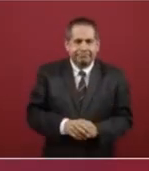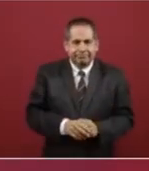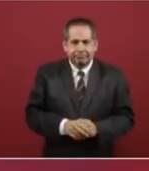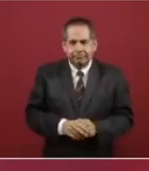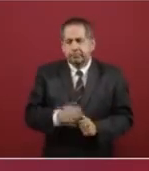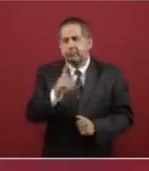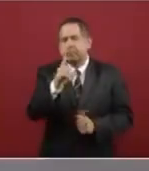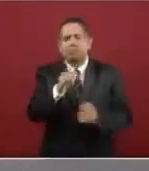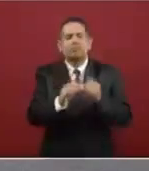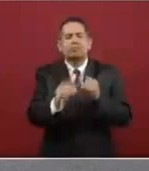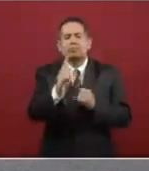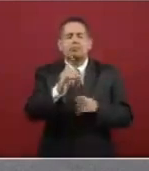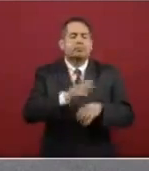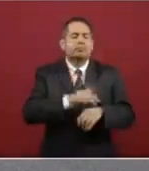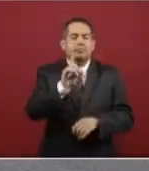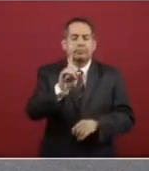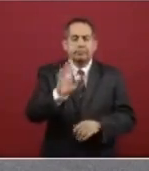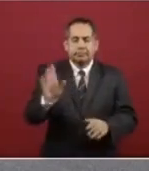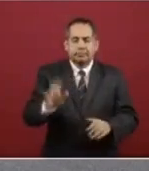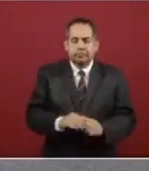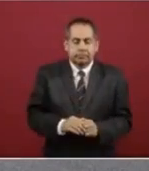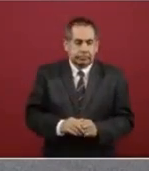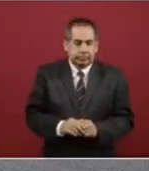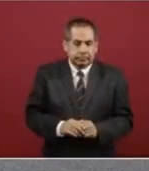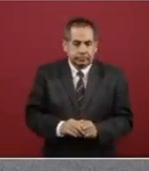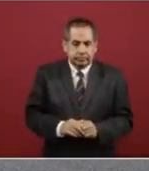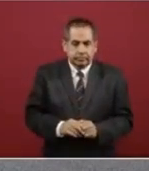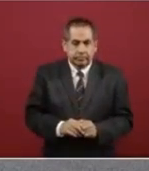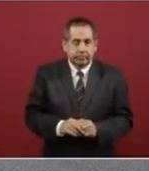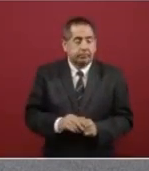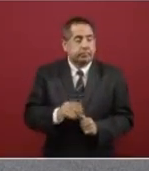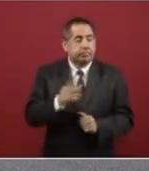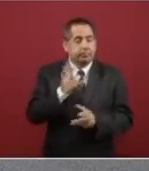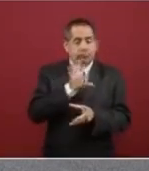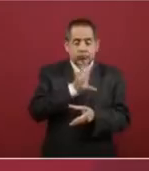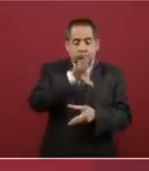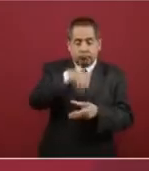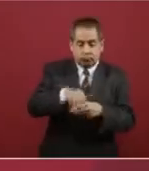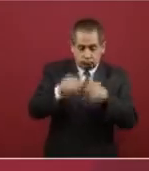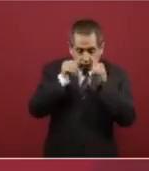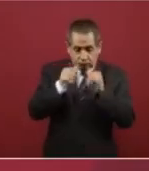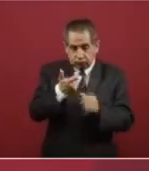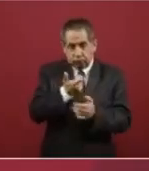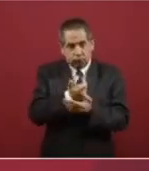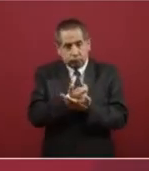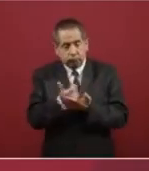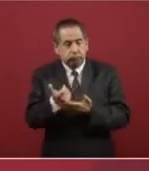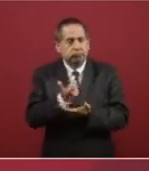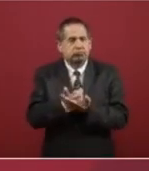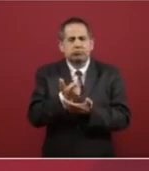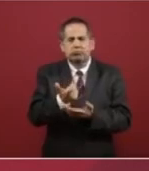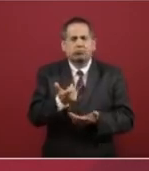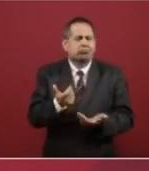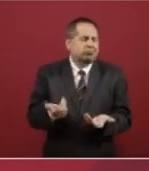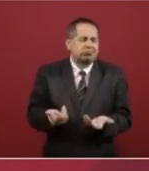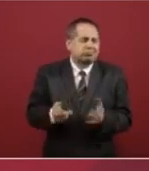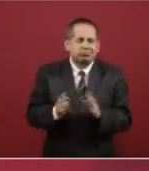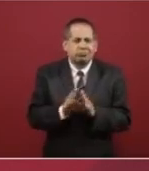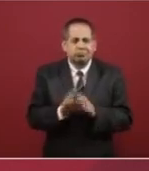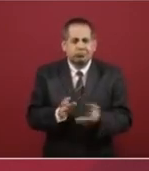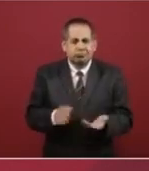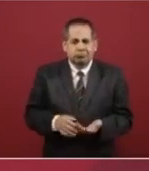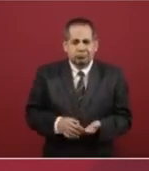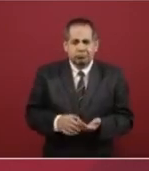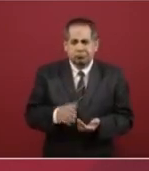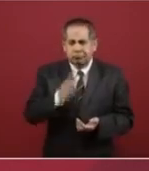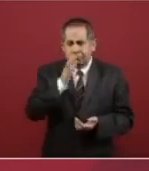Una más, la inclusión financiera. Que no es posible que haya